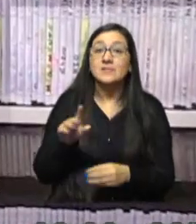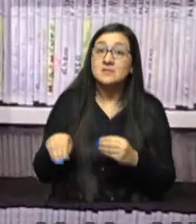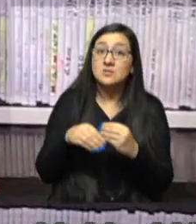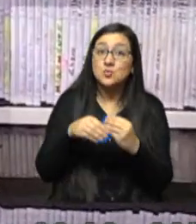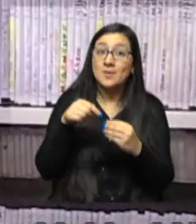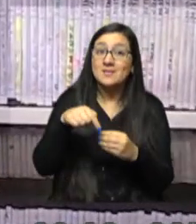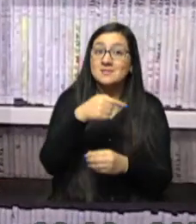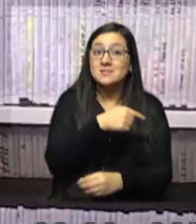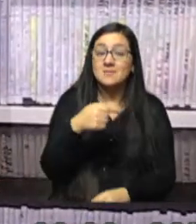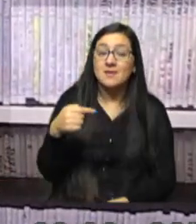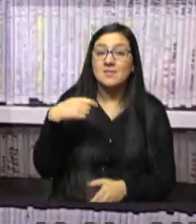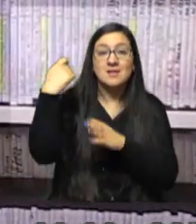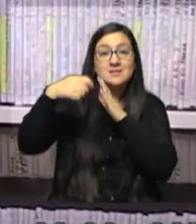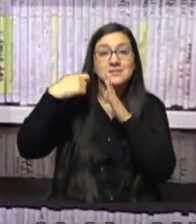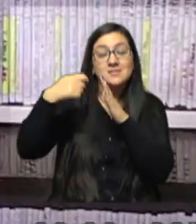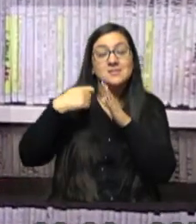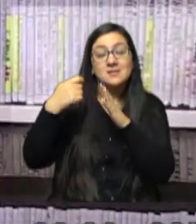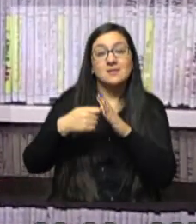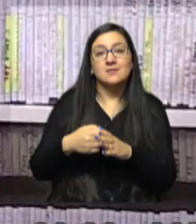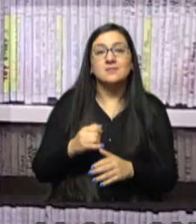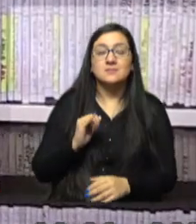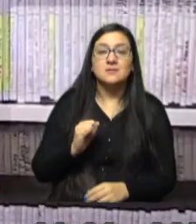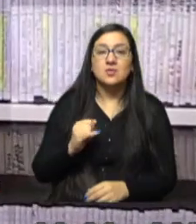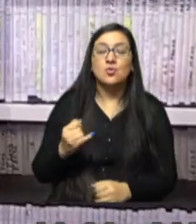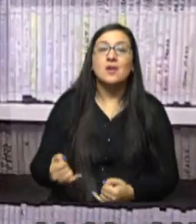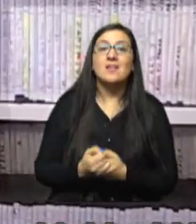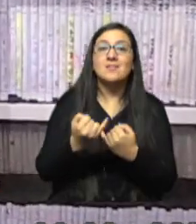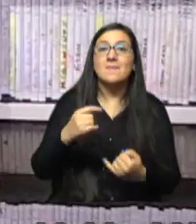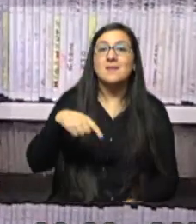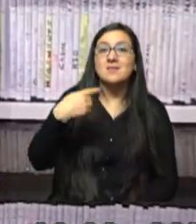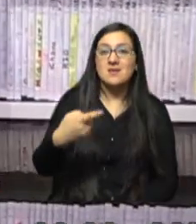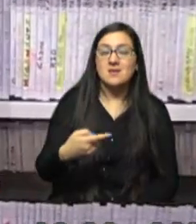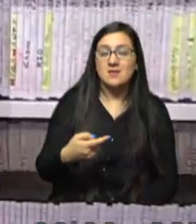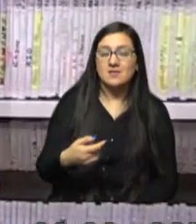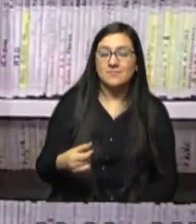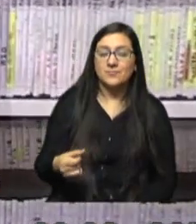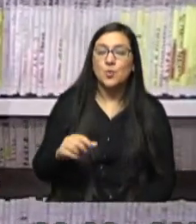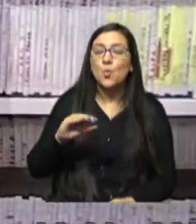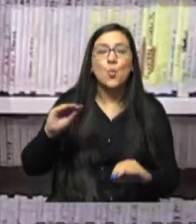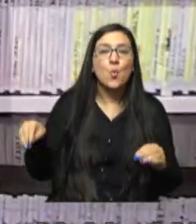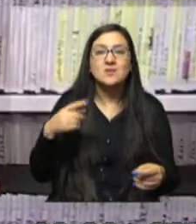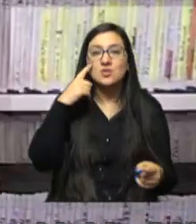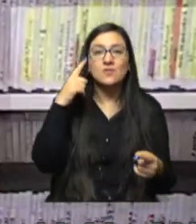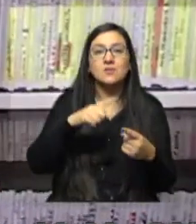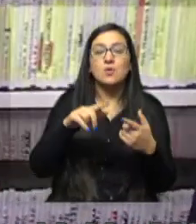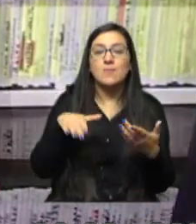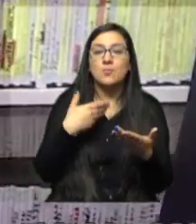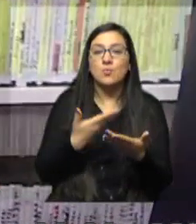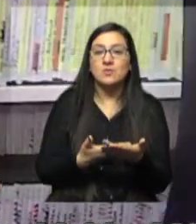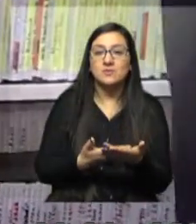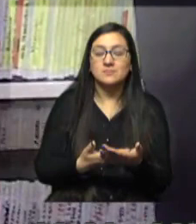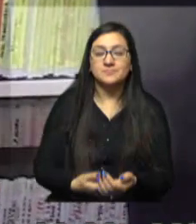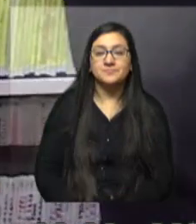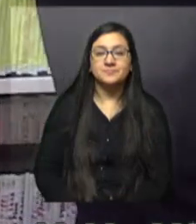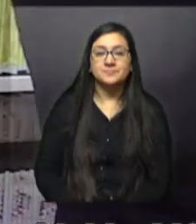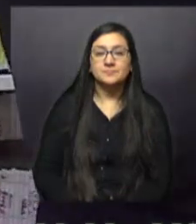a esta Semana del Cine Nacional con una actividad en el día de mañana. ¿En qué va a consistir? ¿Cuál es el objetivo y la propuesta que se va a presentar aquí desde este